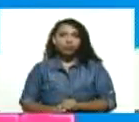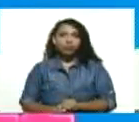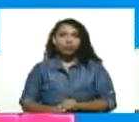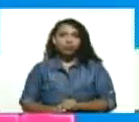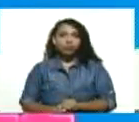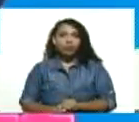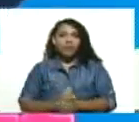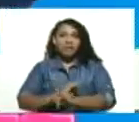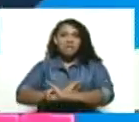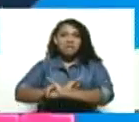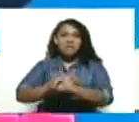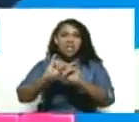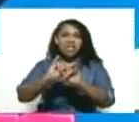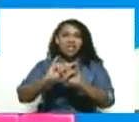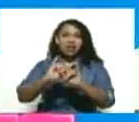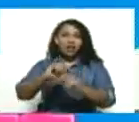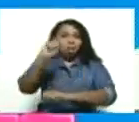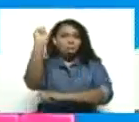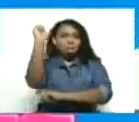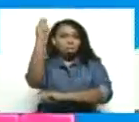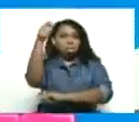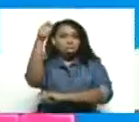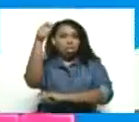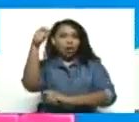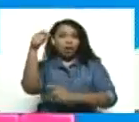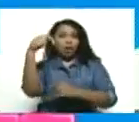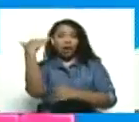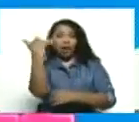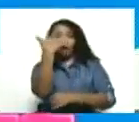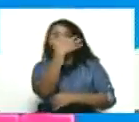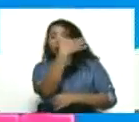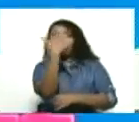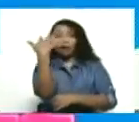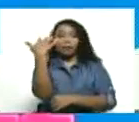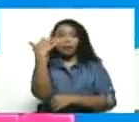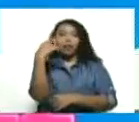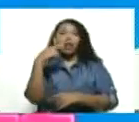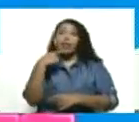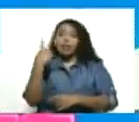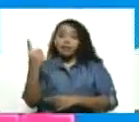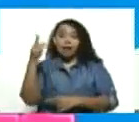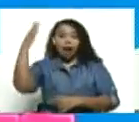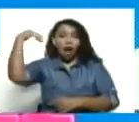acabó con el maleficio que bien cantaba y primera